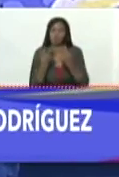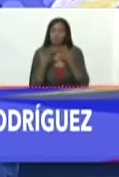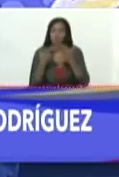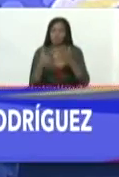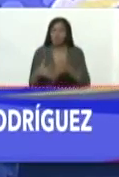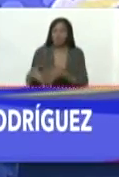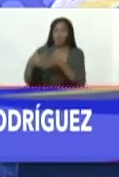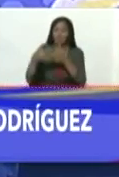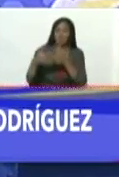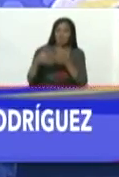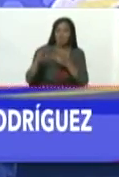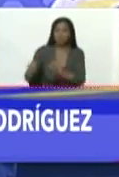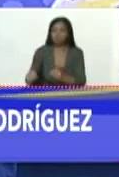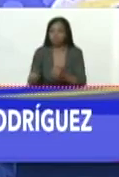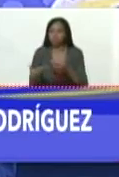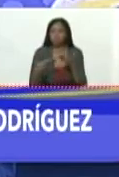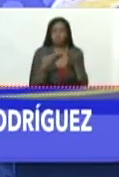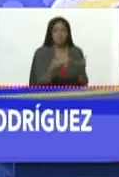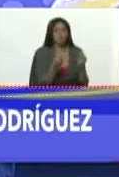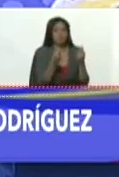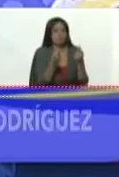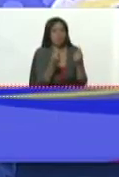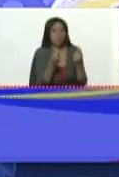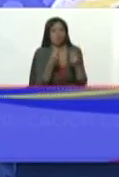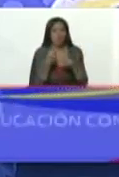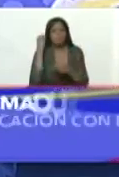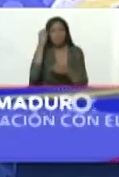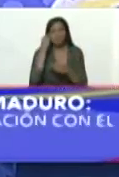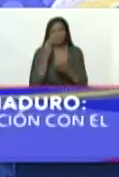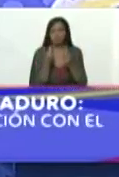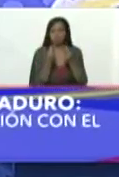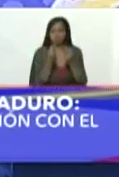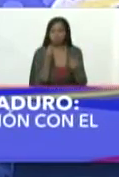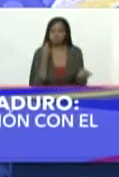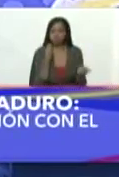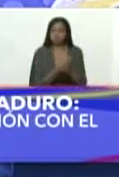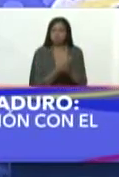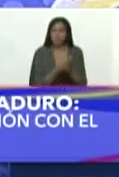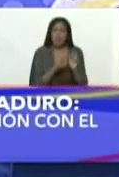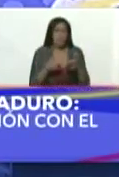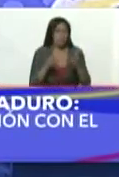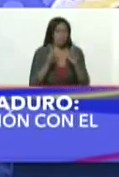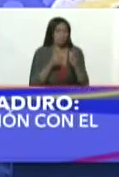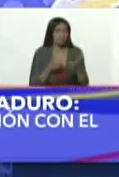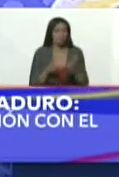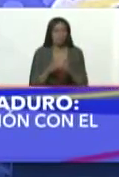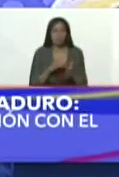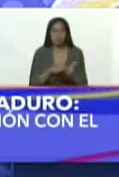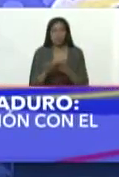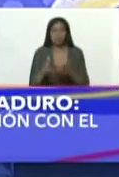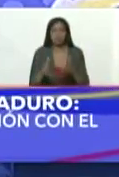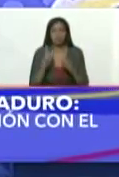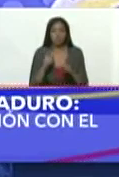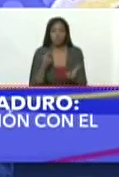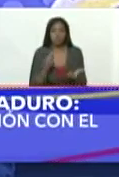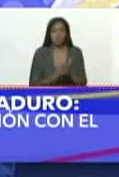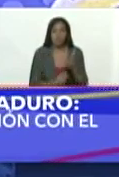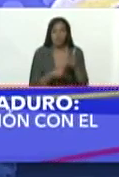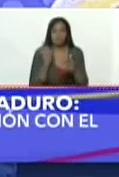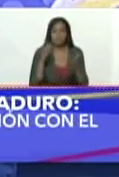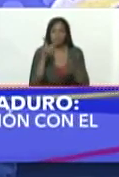billete que le dan los gringos, el imperialismo, y ellos creen que con billete No, ya están listos, pues. Dicen, chequera mata galán.